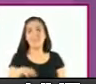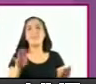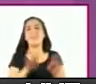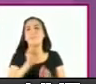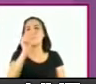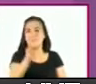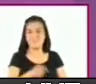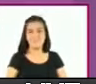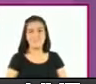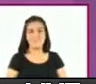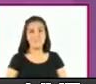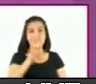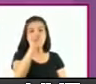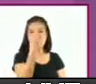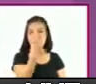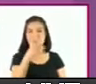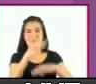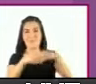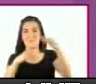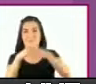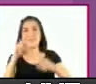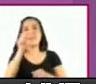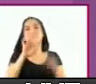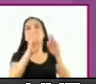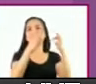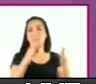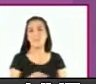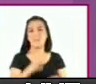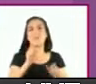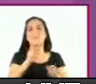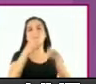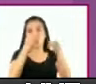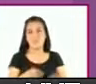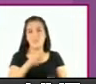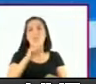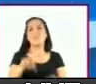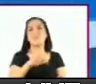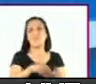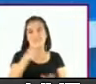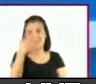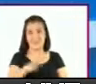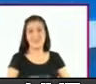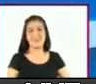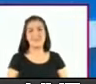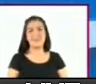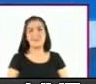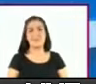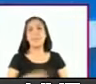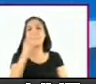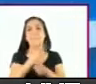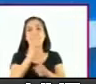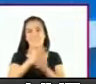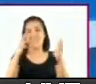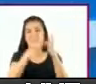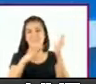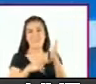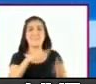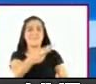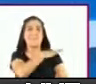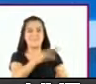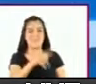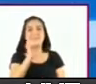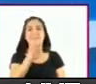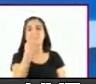que 21 bloques tiene la figura que ocupa el término 10. La primera regla general, que es